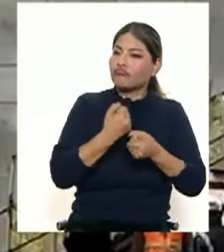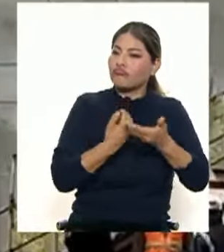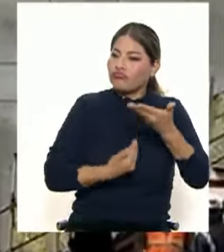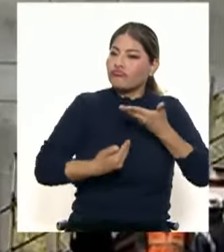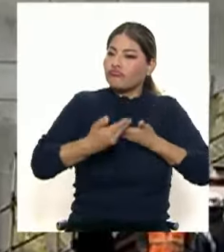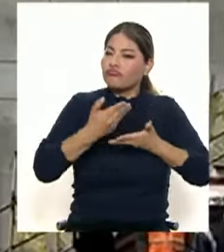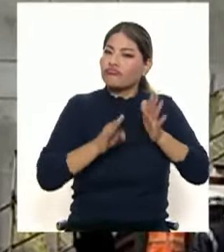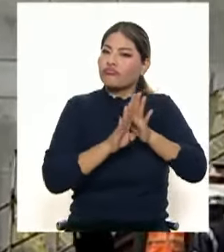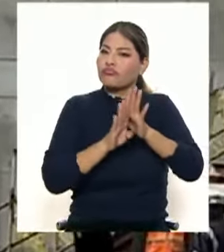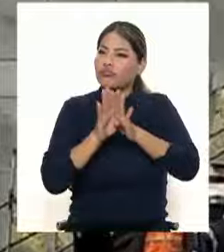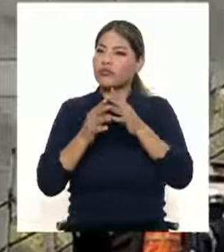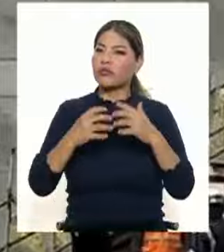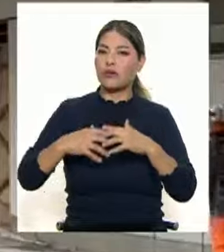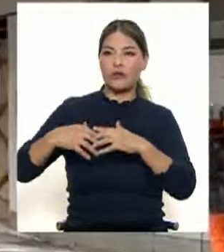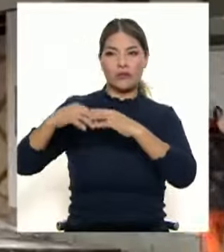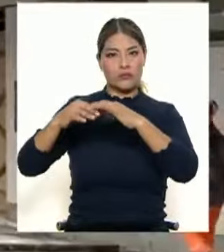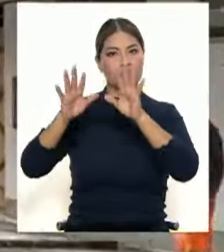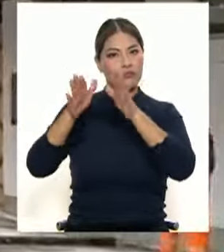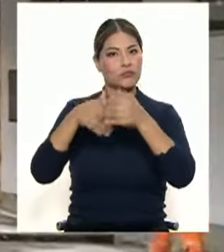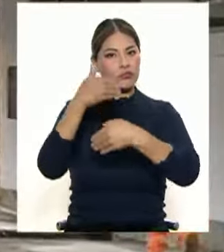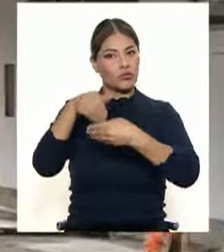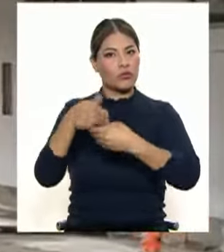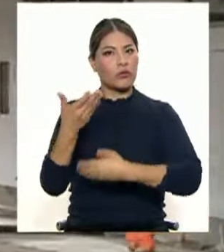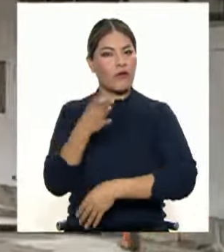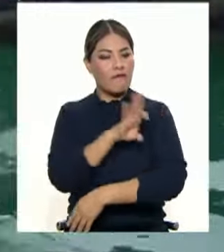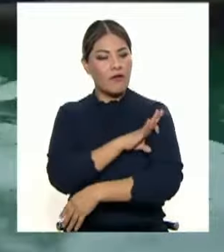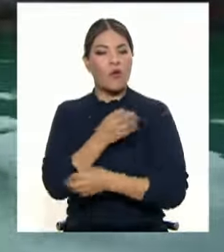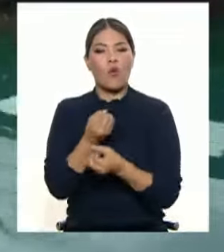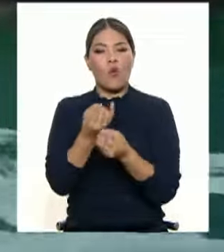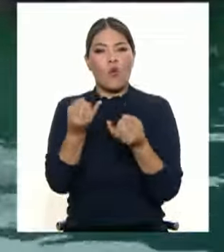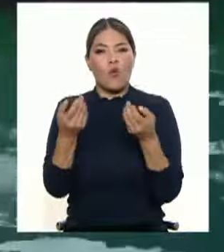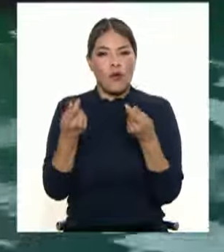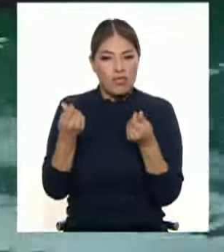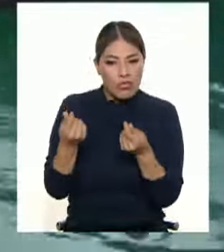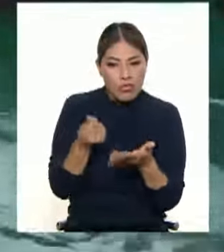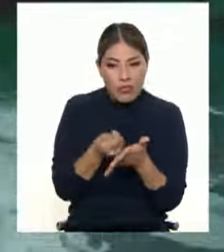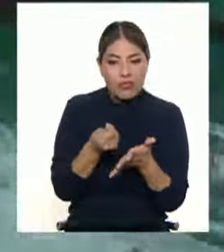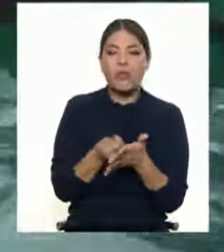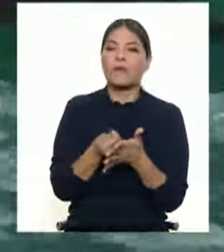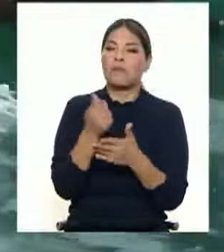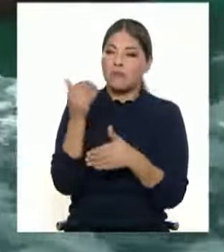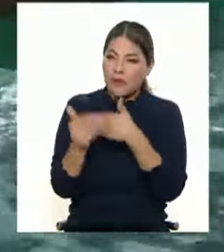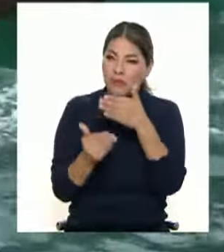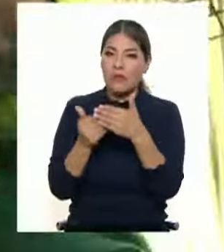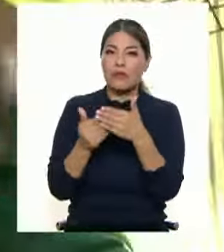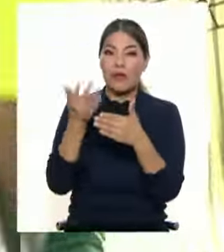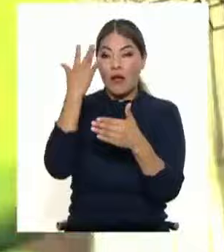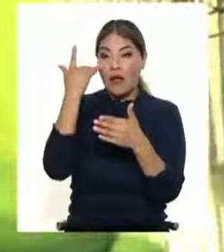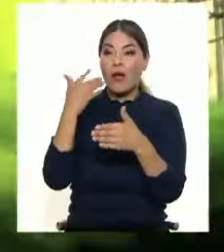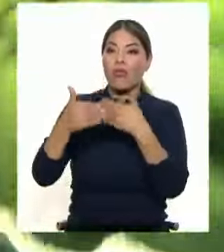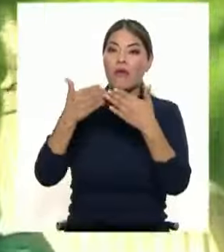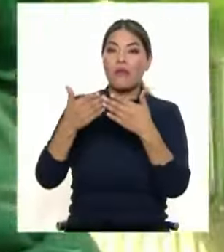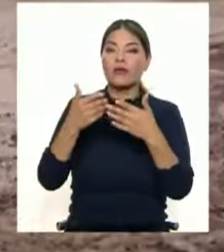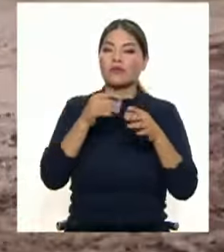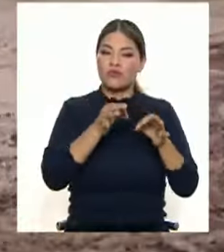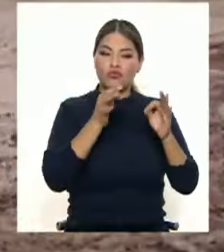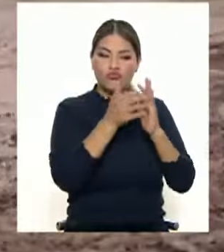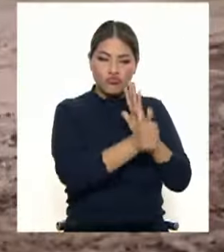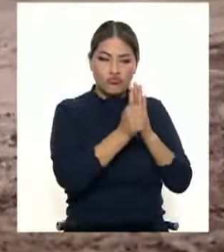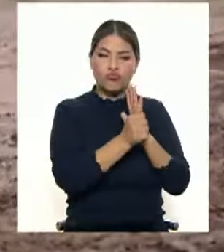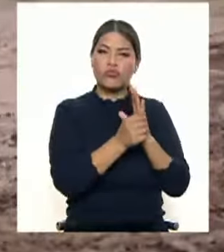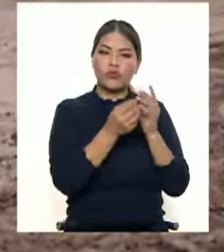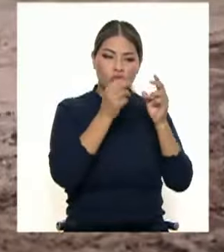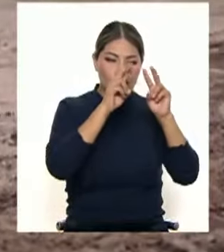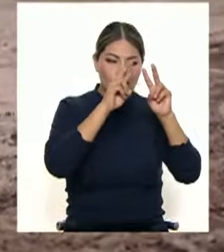anclada en la elevada fortaleza fiscal del país a sus amplios colchones para hacer frente a los chocks y a su fuerte capacidad de